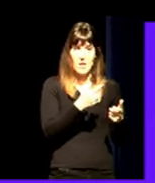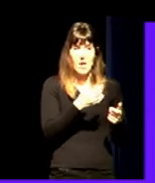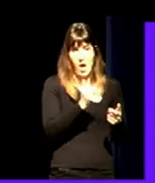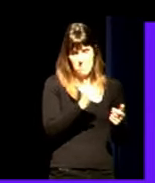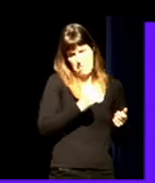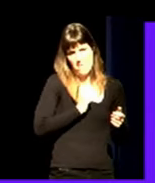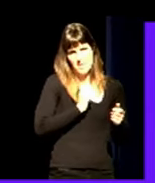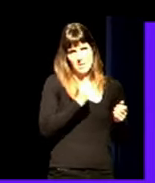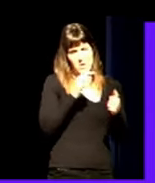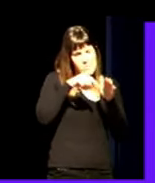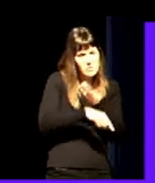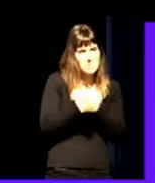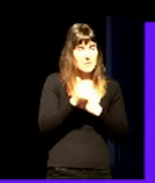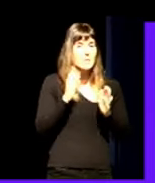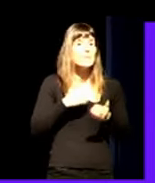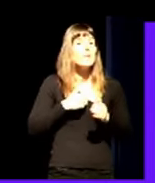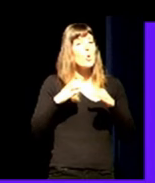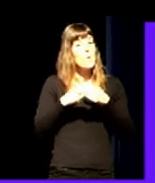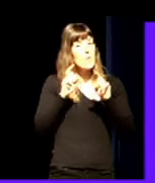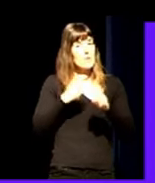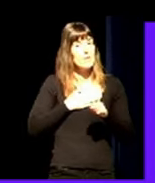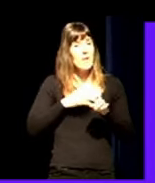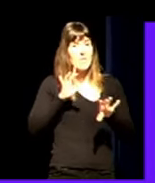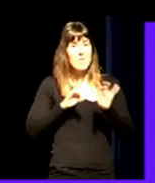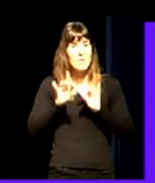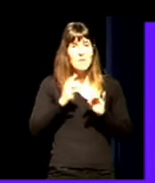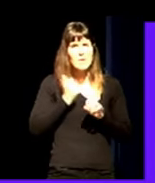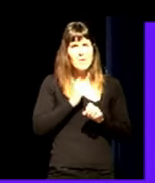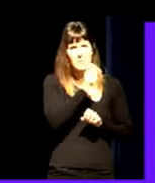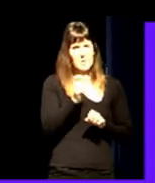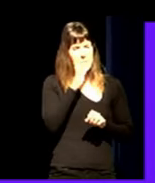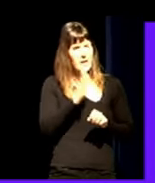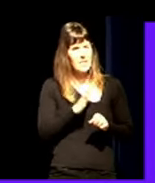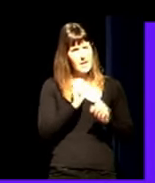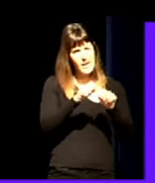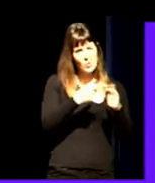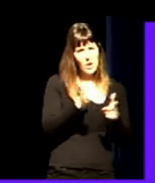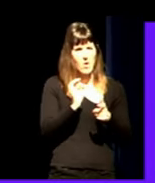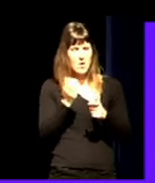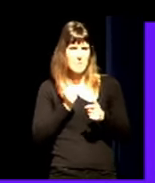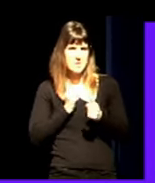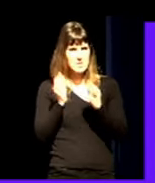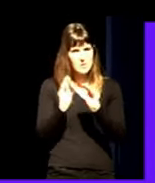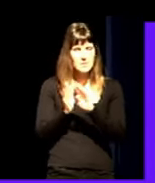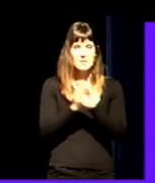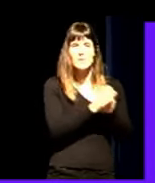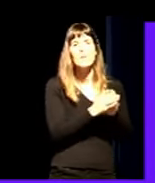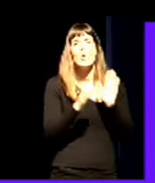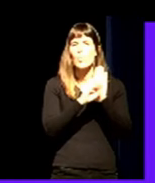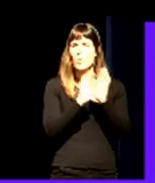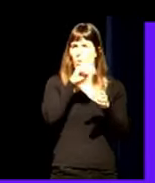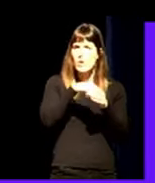decisión que tenemos que tomar, nuestra comunidad educativa tiene que tomar. ¿Pensamos que es curricular o que es extracurricular? No, si